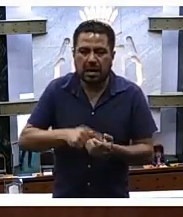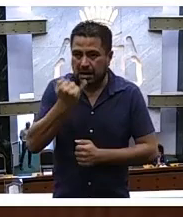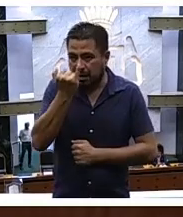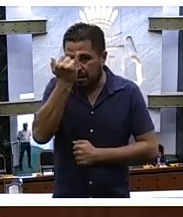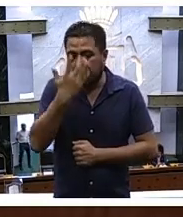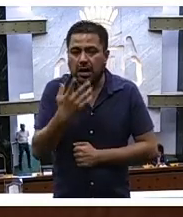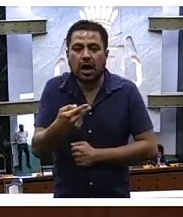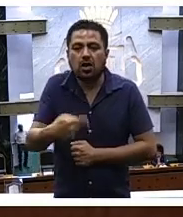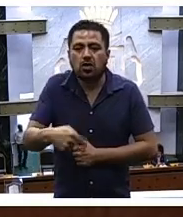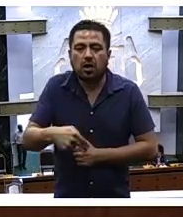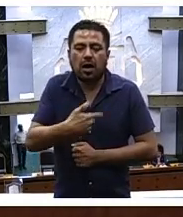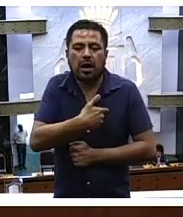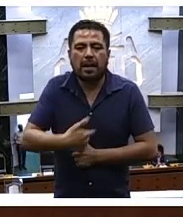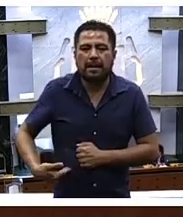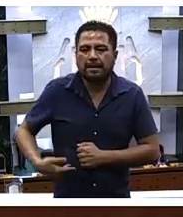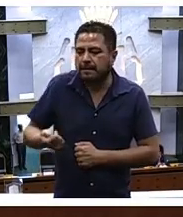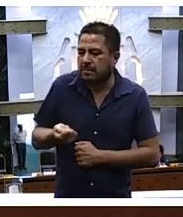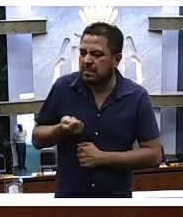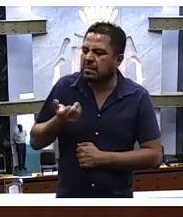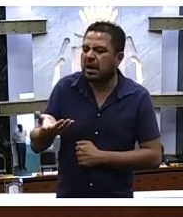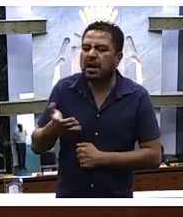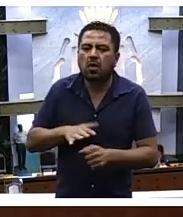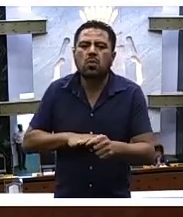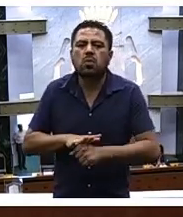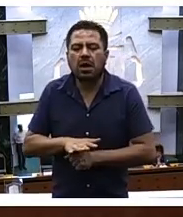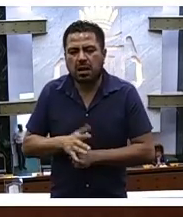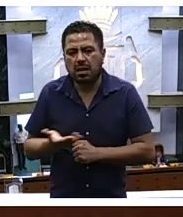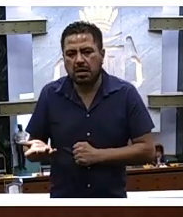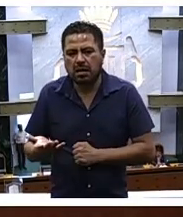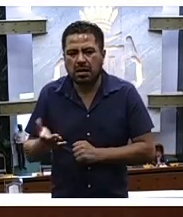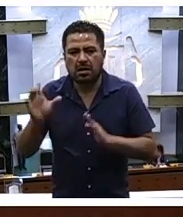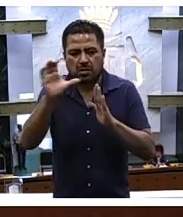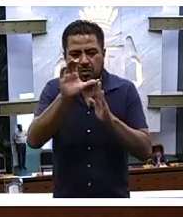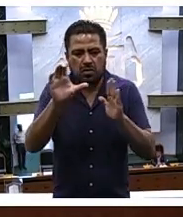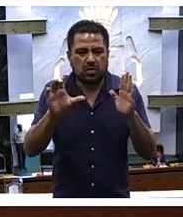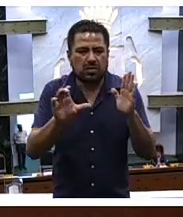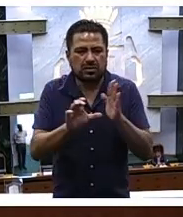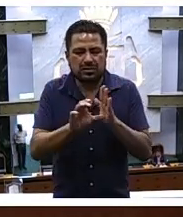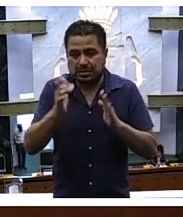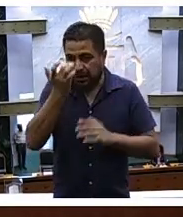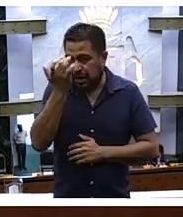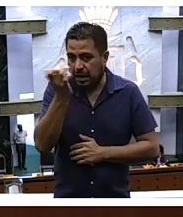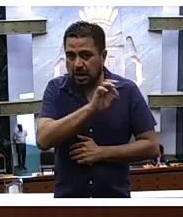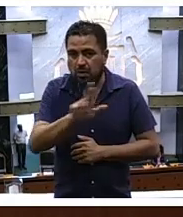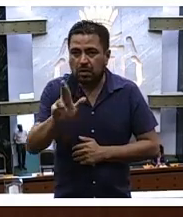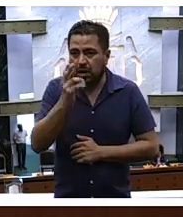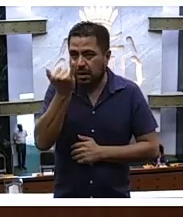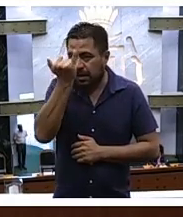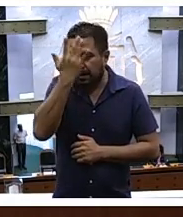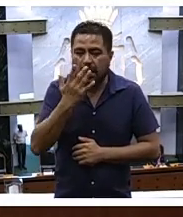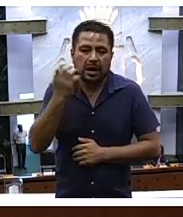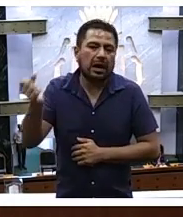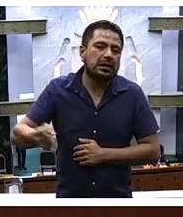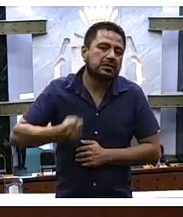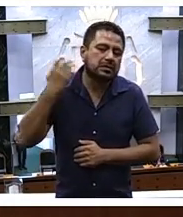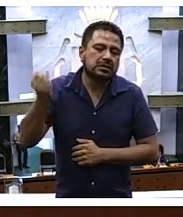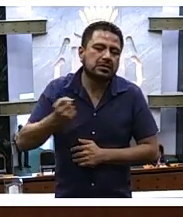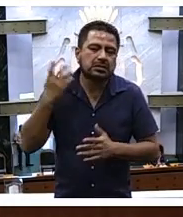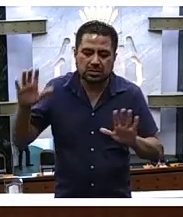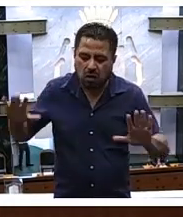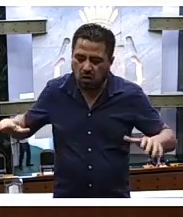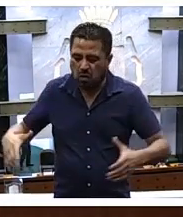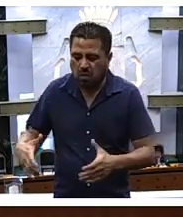que tiene nombre y apellido, y esto es precisamente la constitucionalmente reconocida figura de la Asamblea